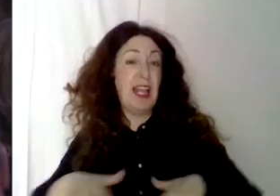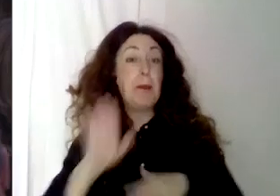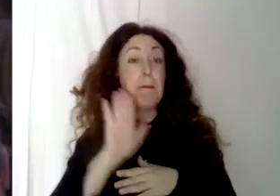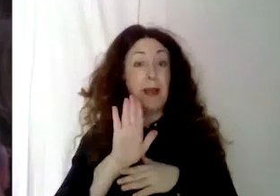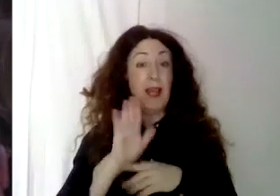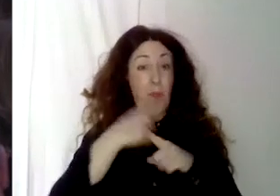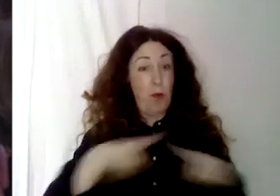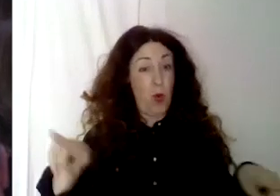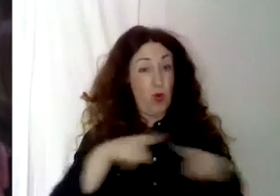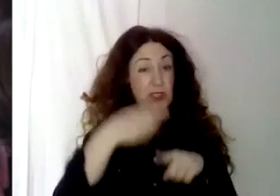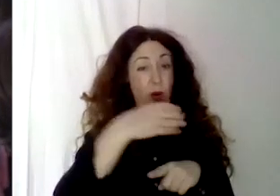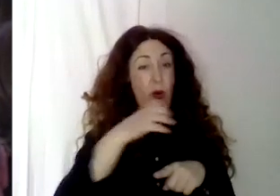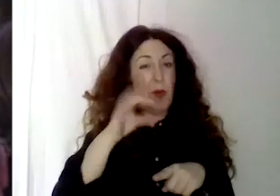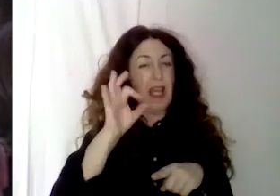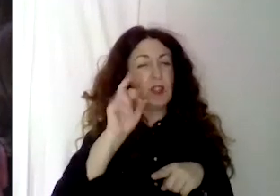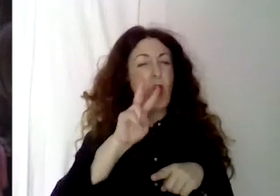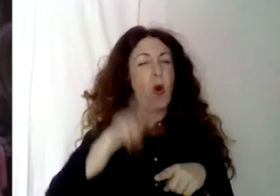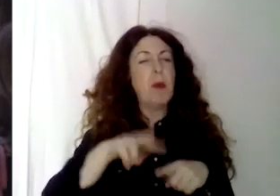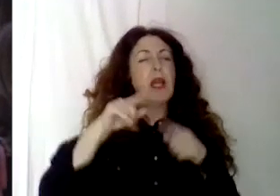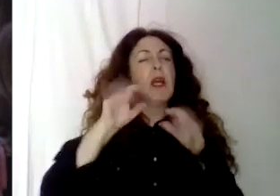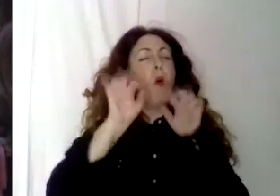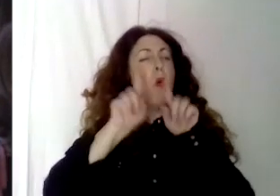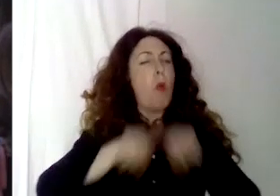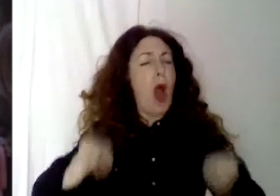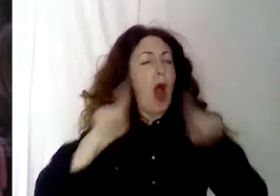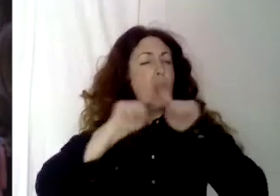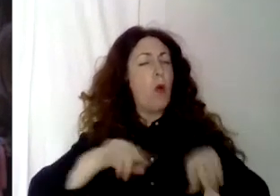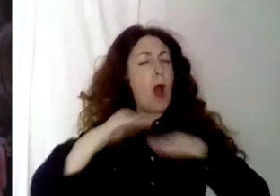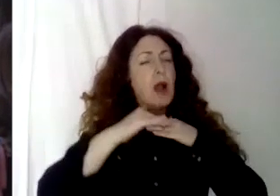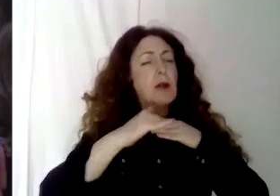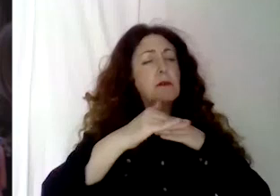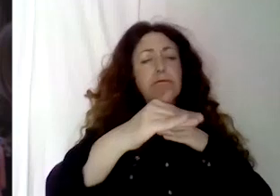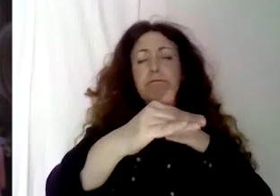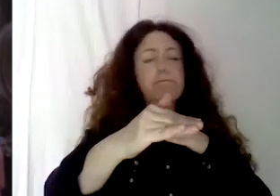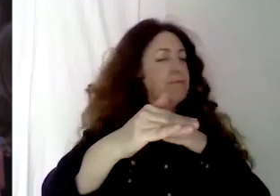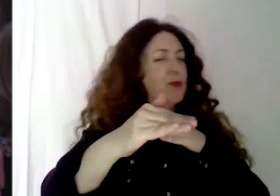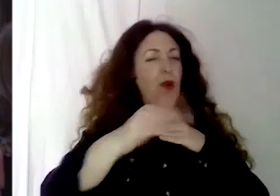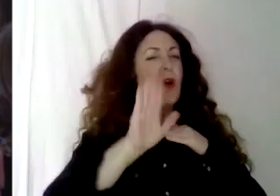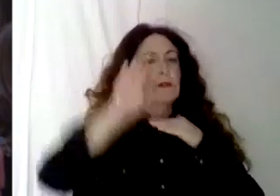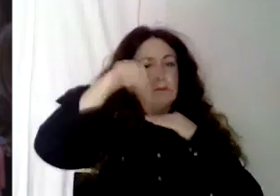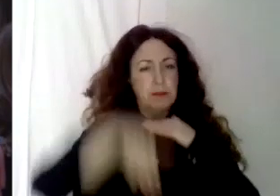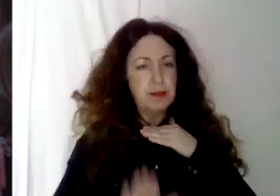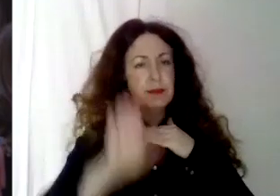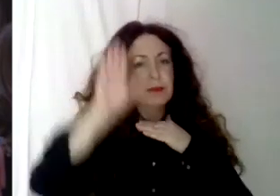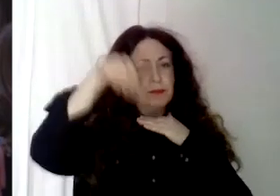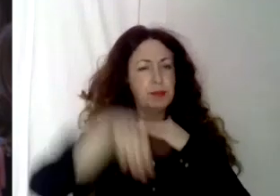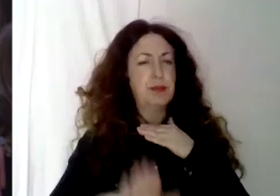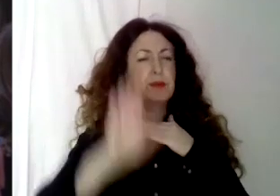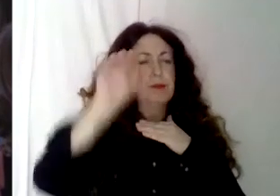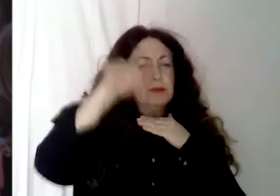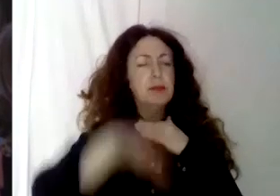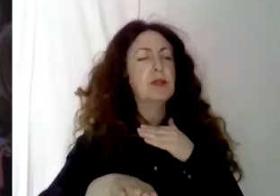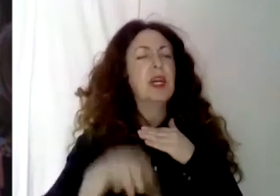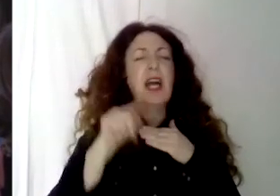levantar. Es un titán cuyo poder reside en su fuerza de voluntad. Una voluntad terrible que